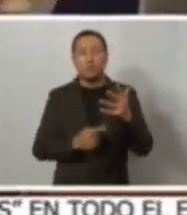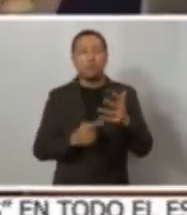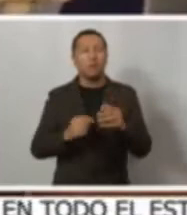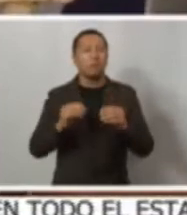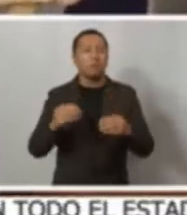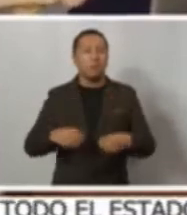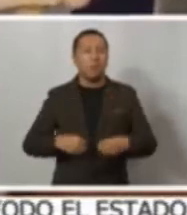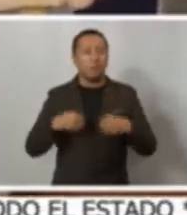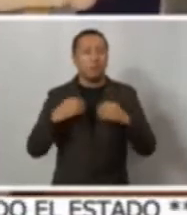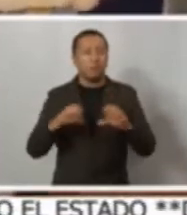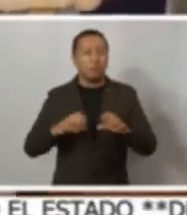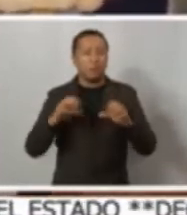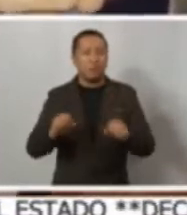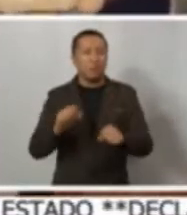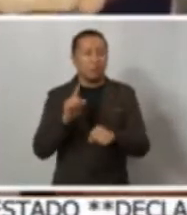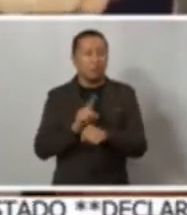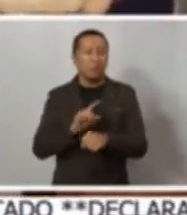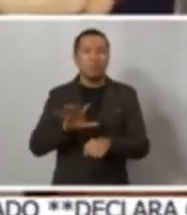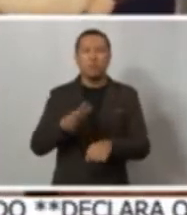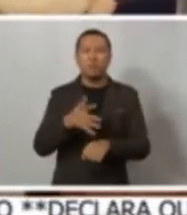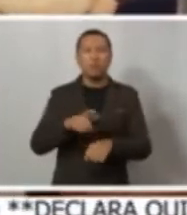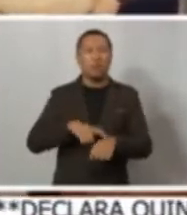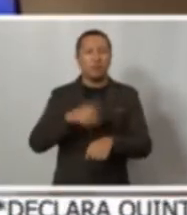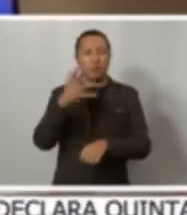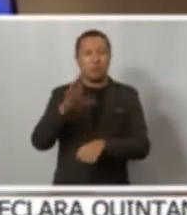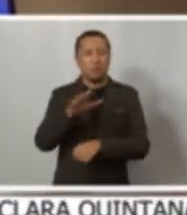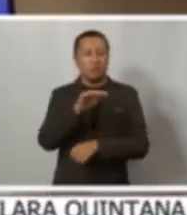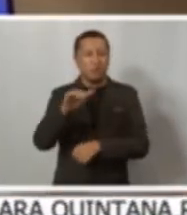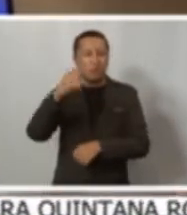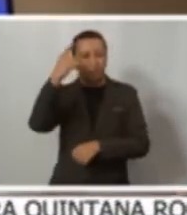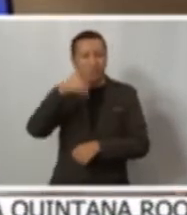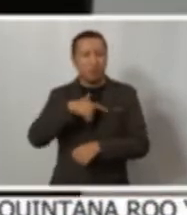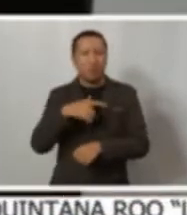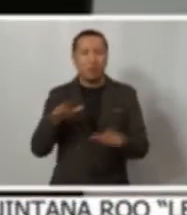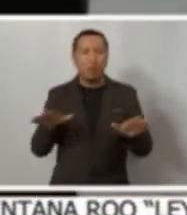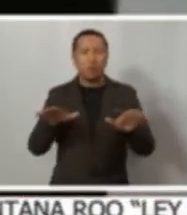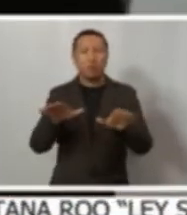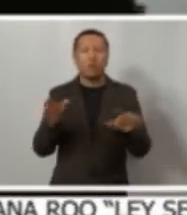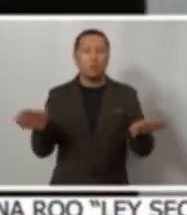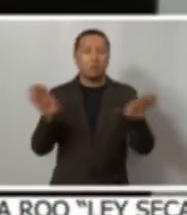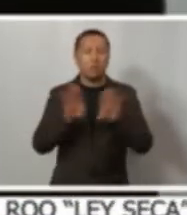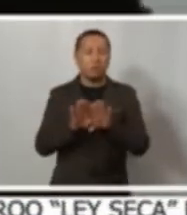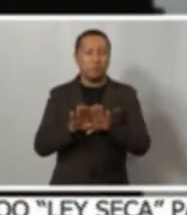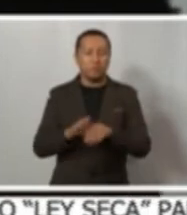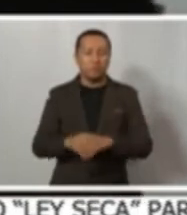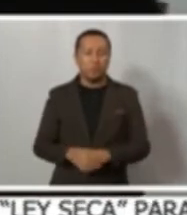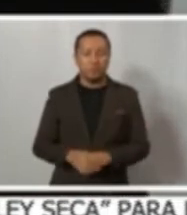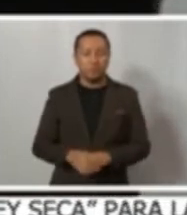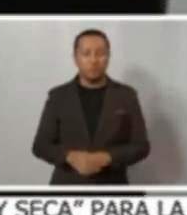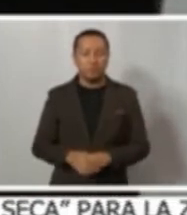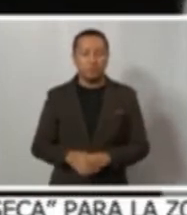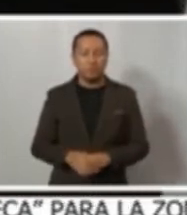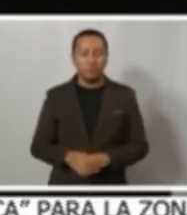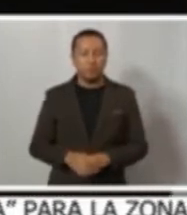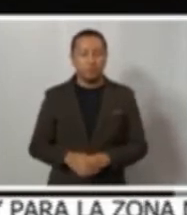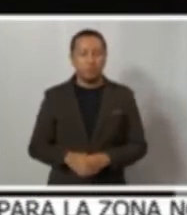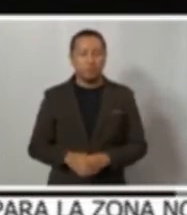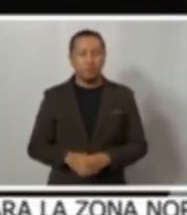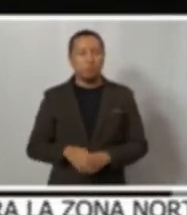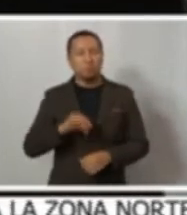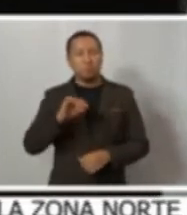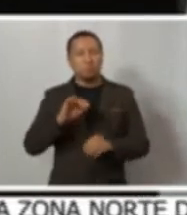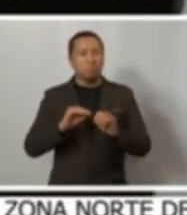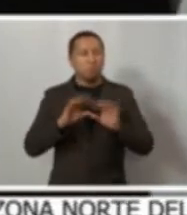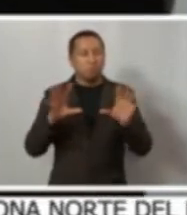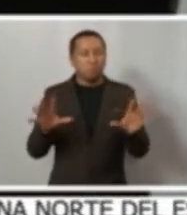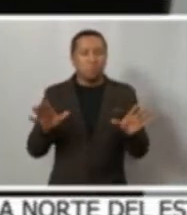su seguridad, y por la noche, 10:30, se cerró el aeropuerto de Quintana Roo. Sí, por supuesto, por supuesto. El